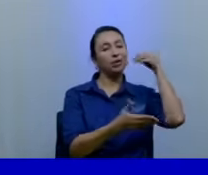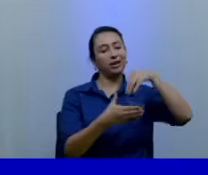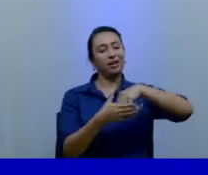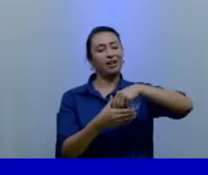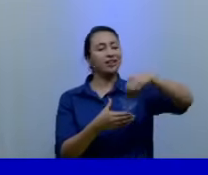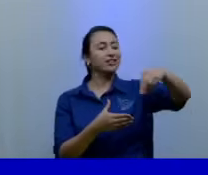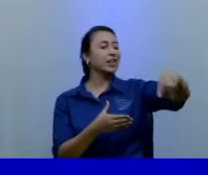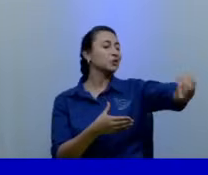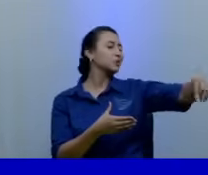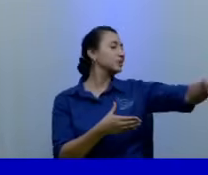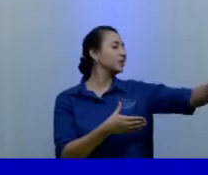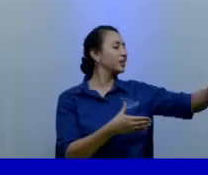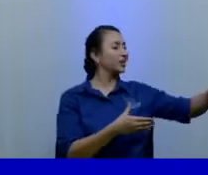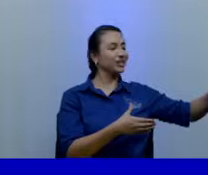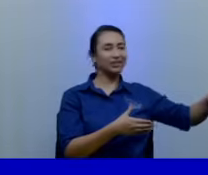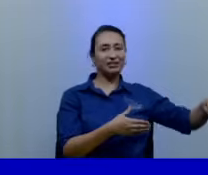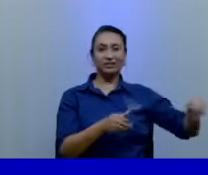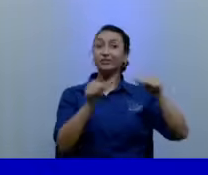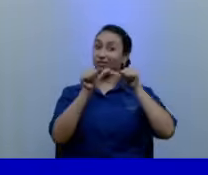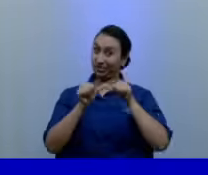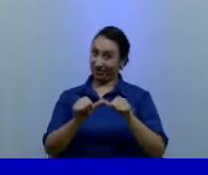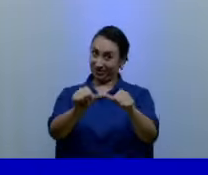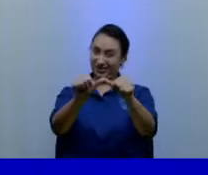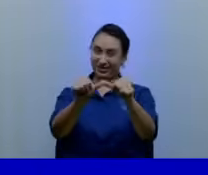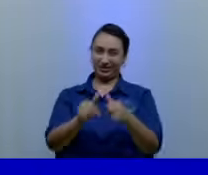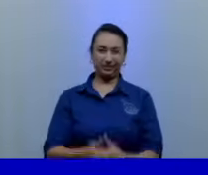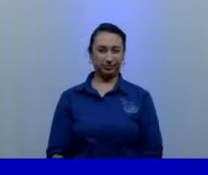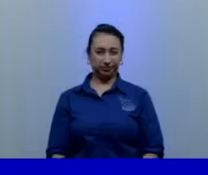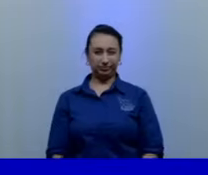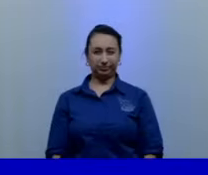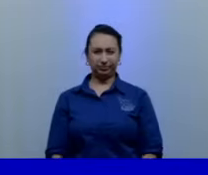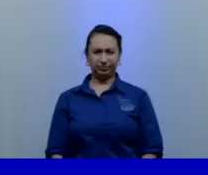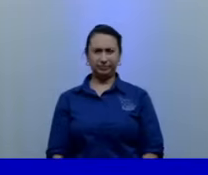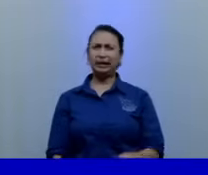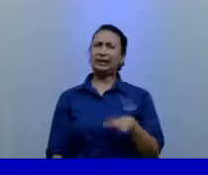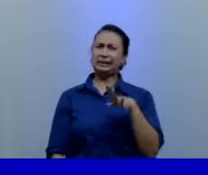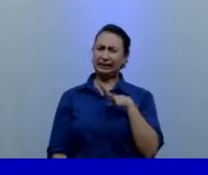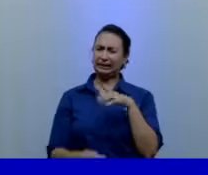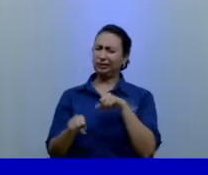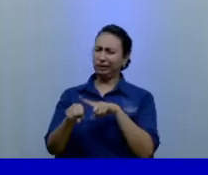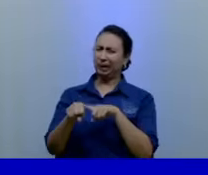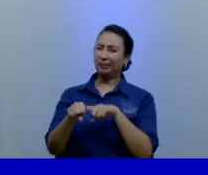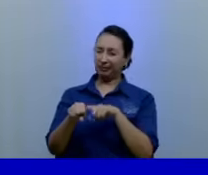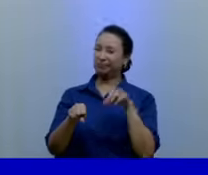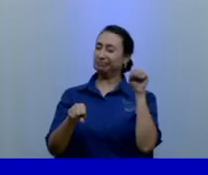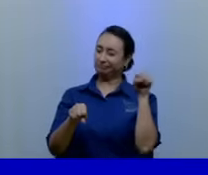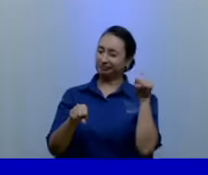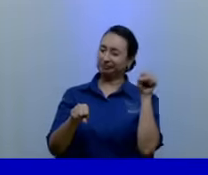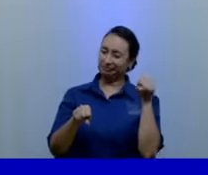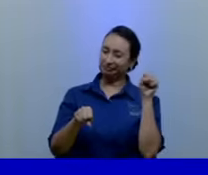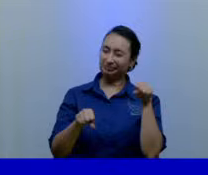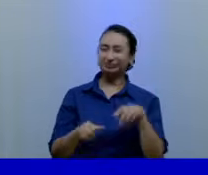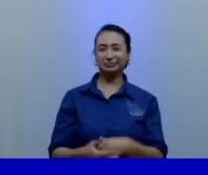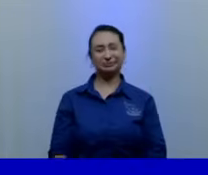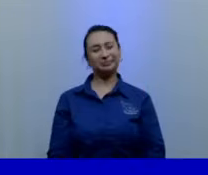Tremendo eso. Gloria a Dios. Sigamos, pues. Tengo tiempo, gracias a Dios.